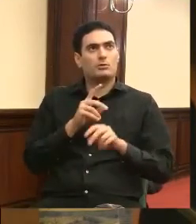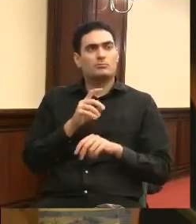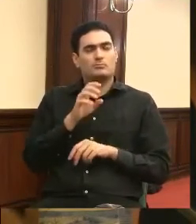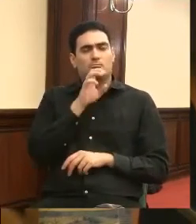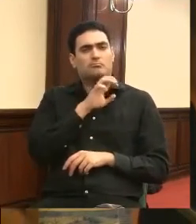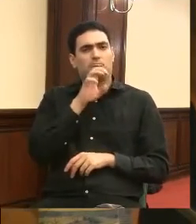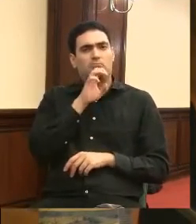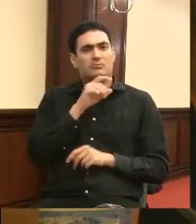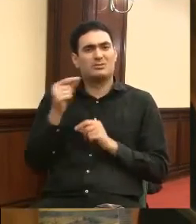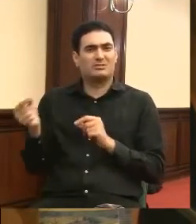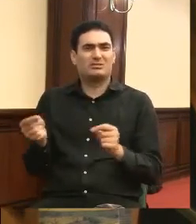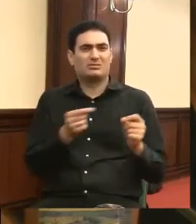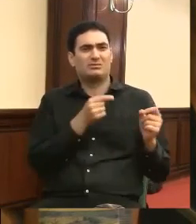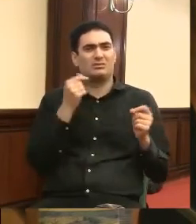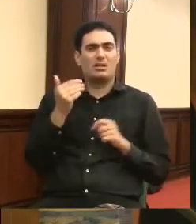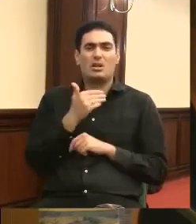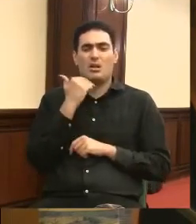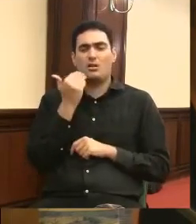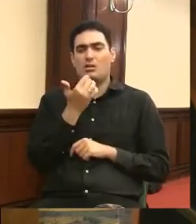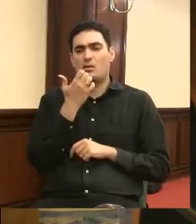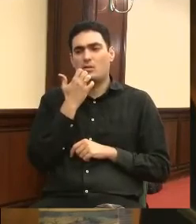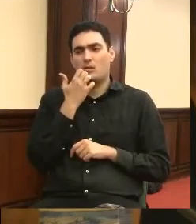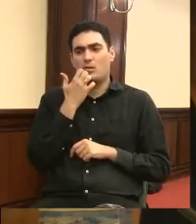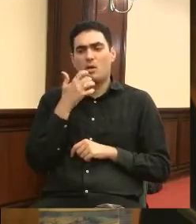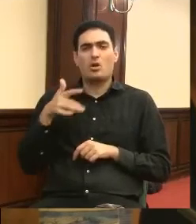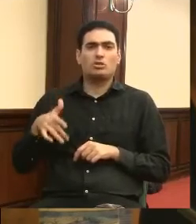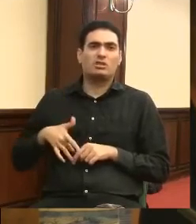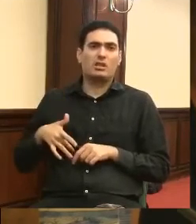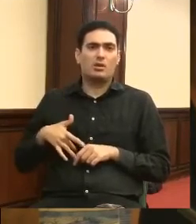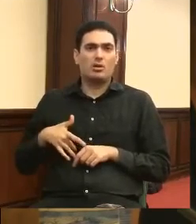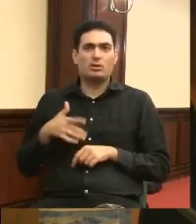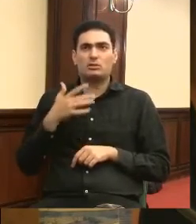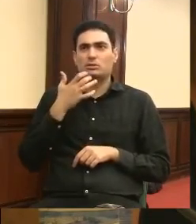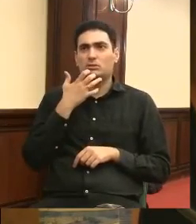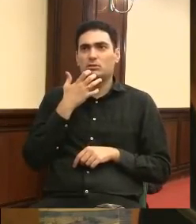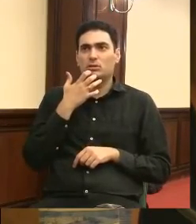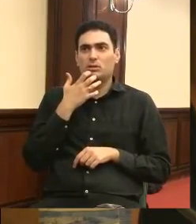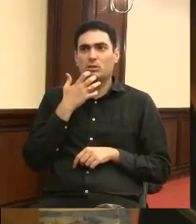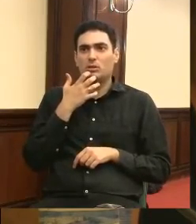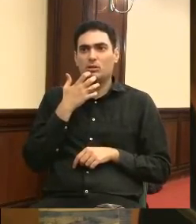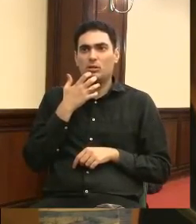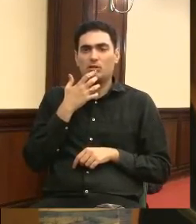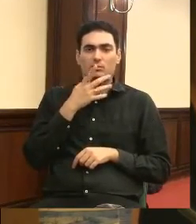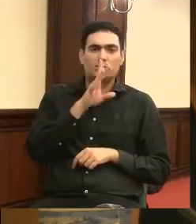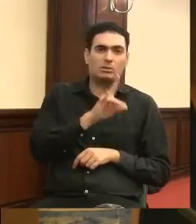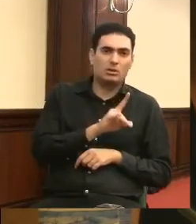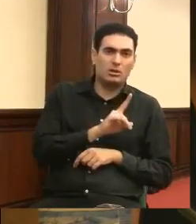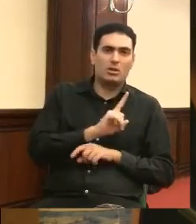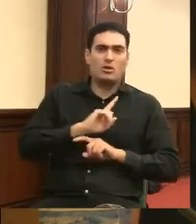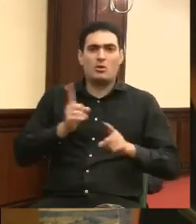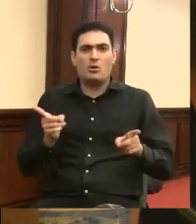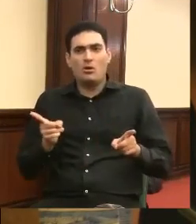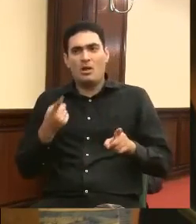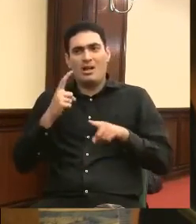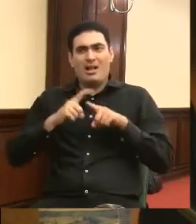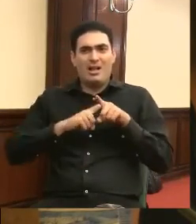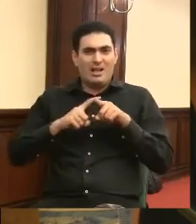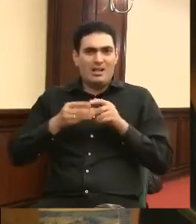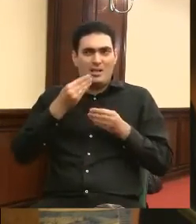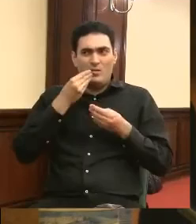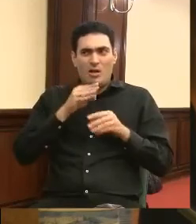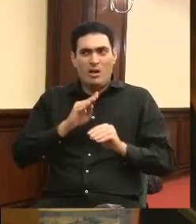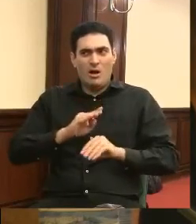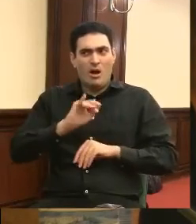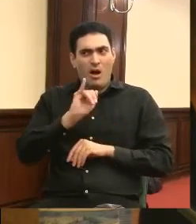hemos observado con curiosidad un cierto debate que hay sobre el postillón, si era o no tal postillón. Hay